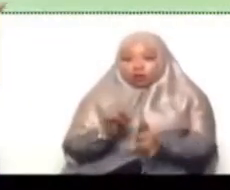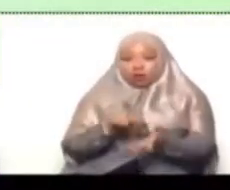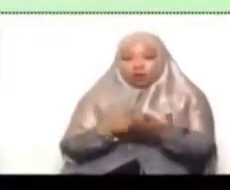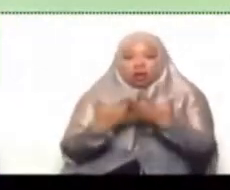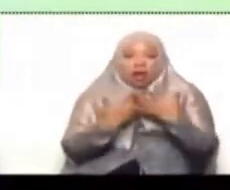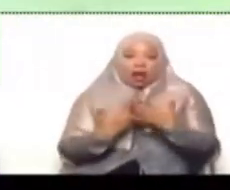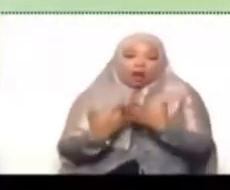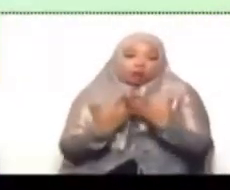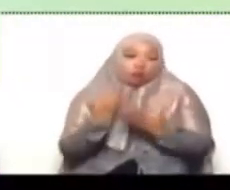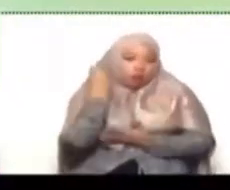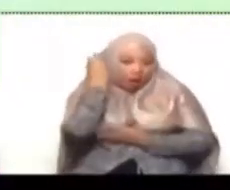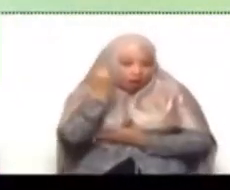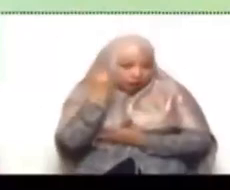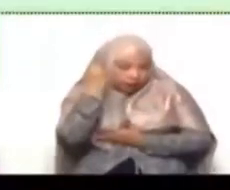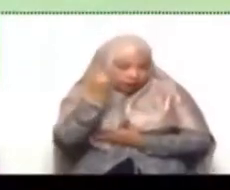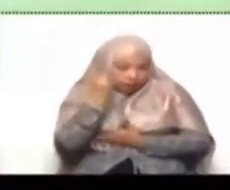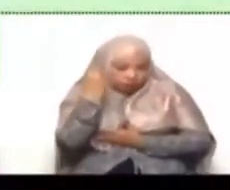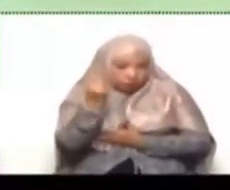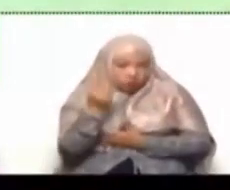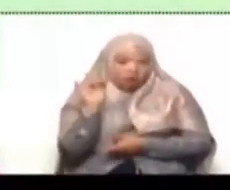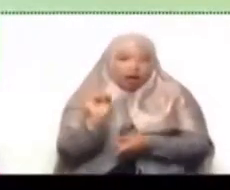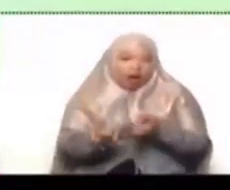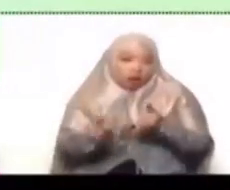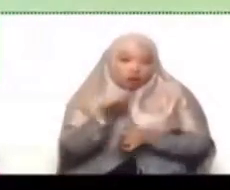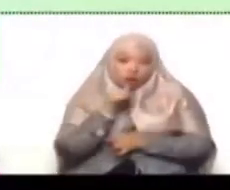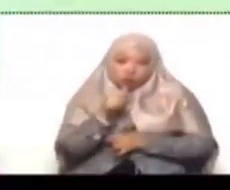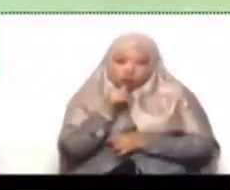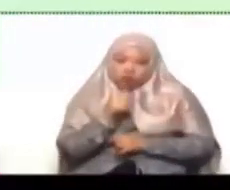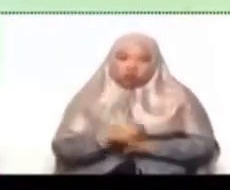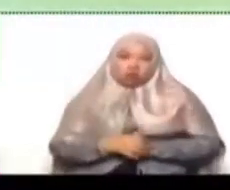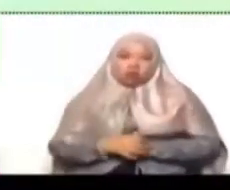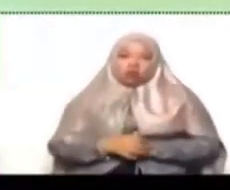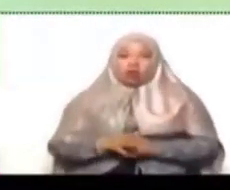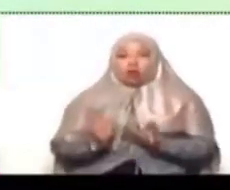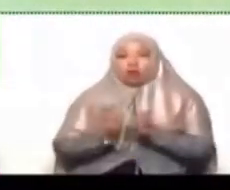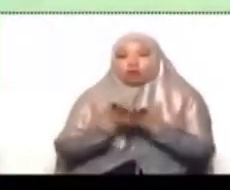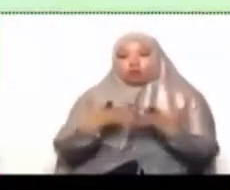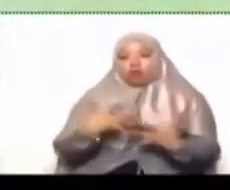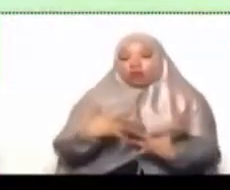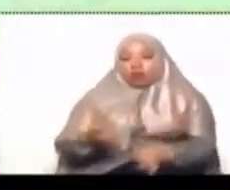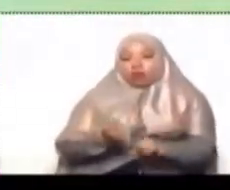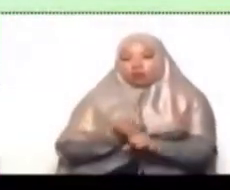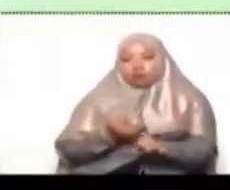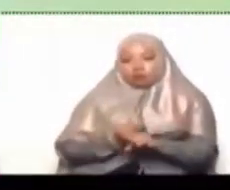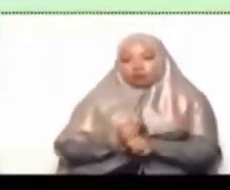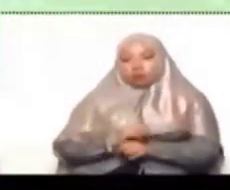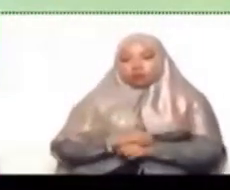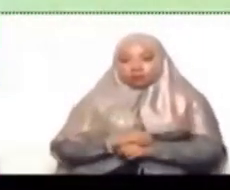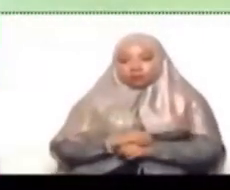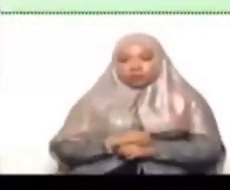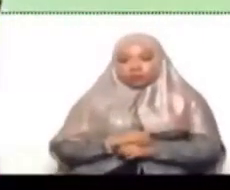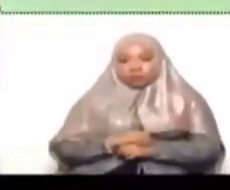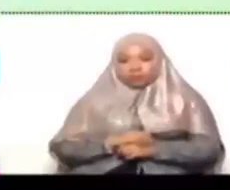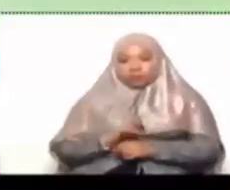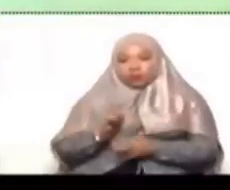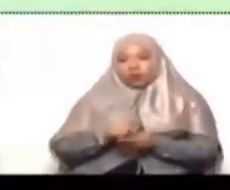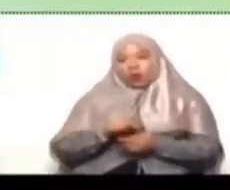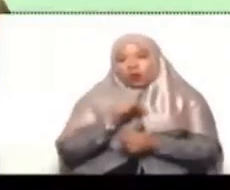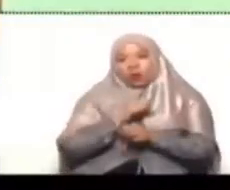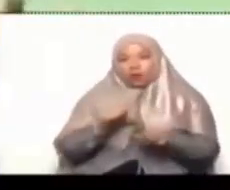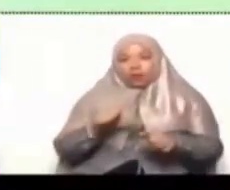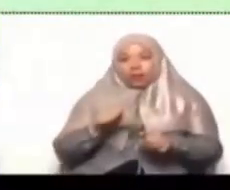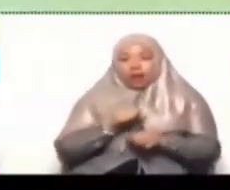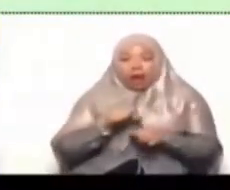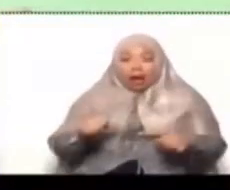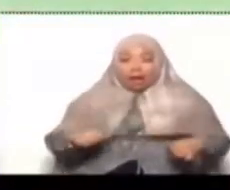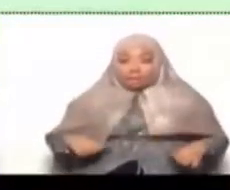estudian, analizan, nosotros tuvimos acceso a los documentos de inteligencia y precisamente fue llevado a Portugal.